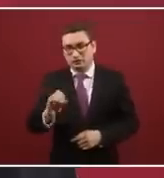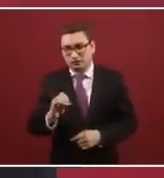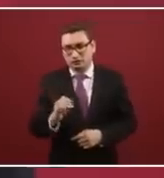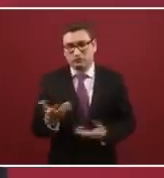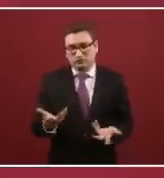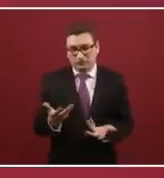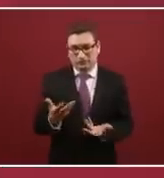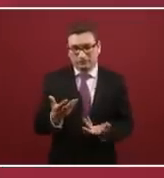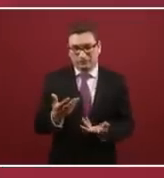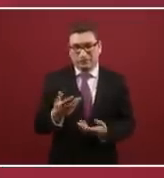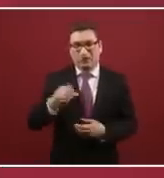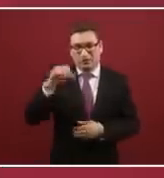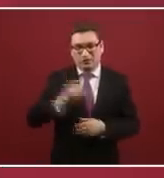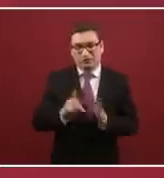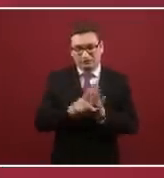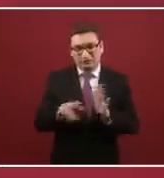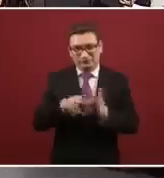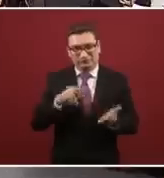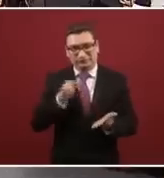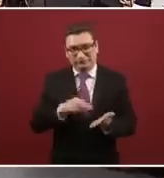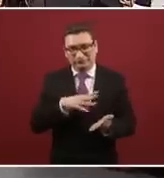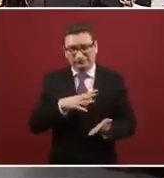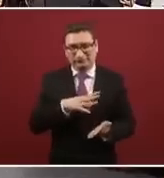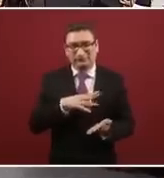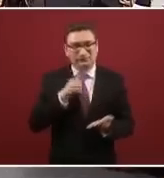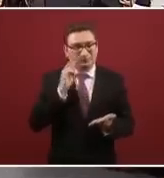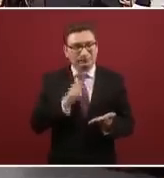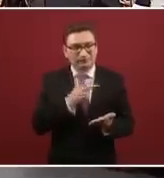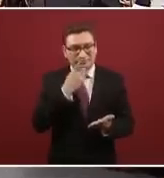Hoy veo una nota, dice,